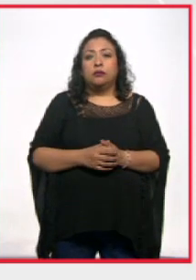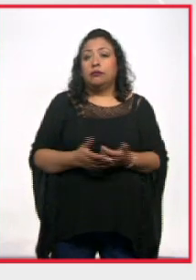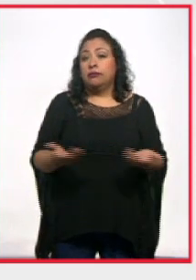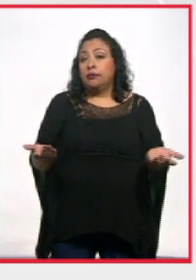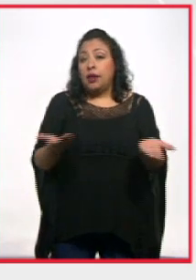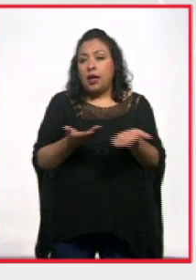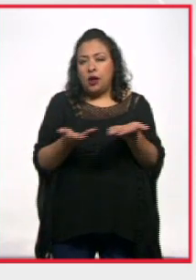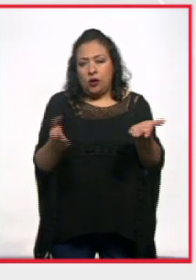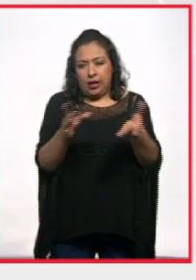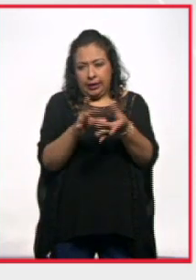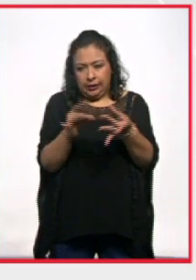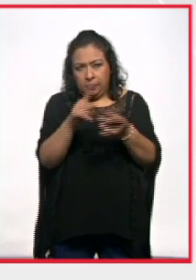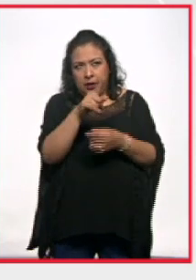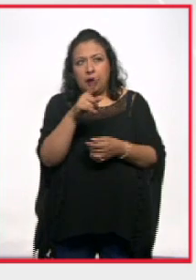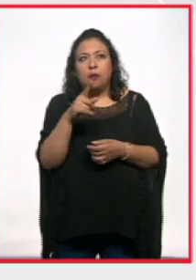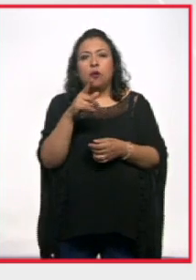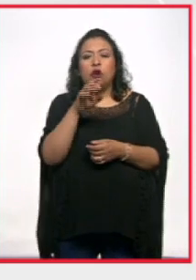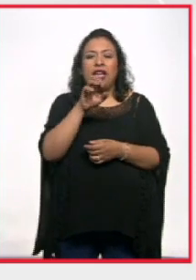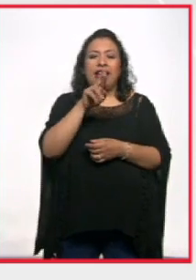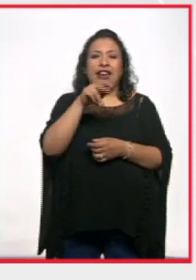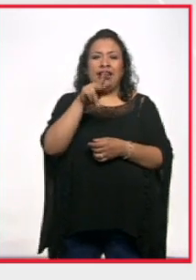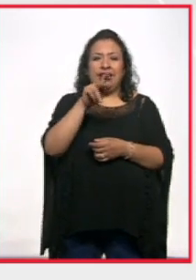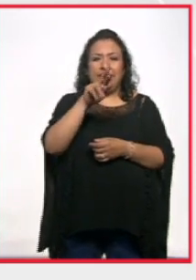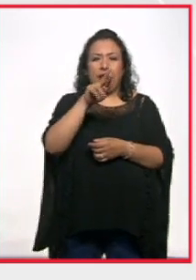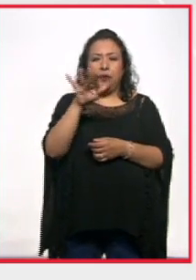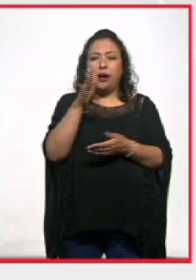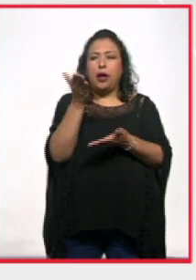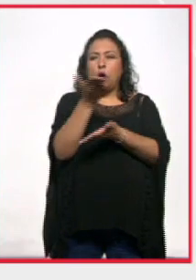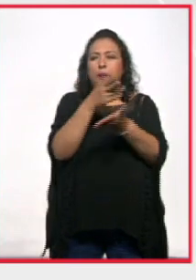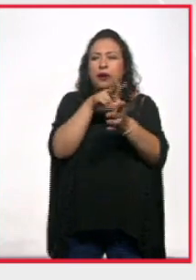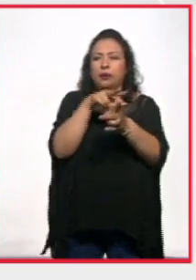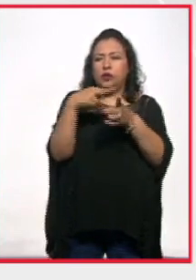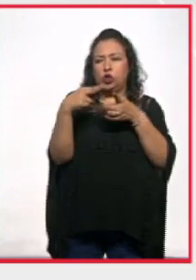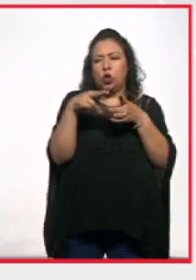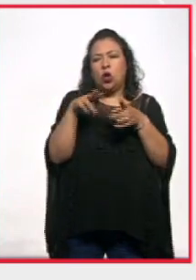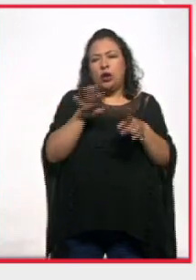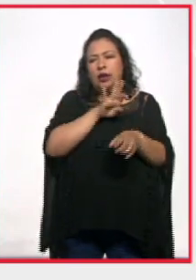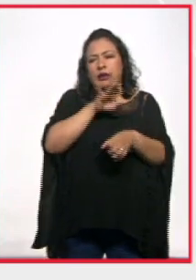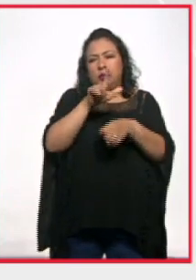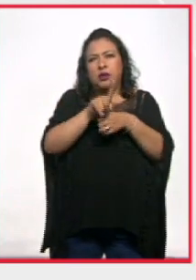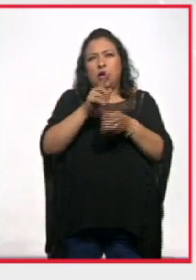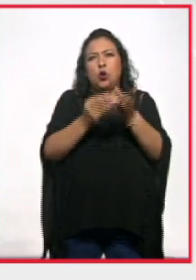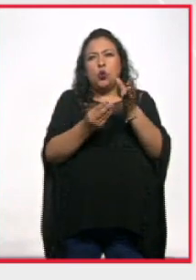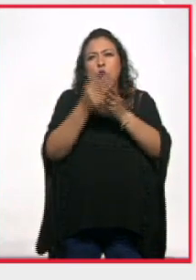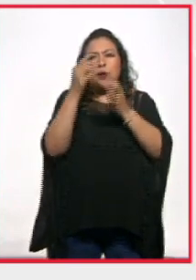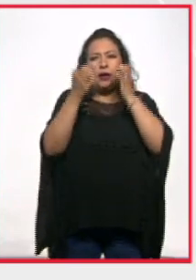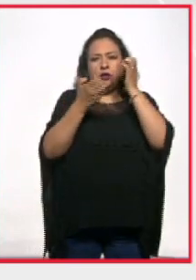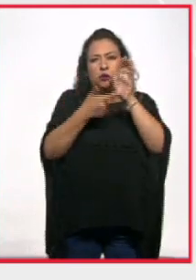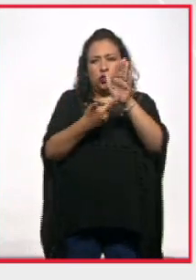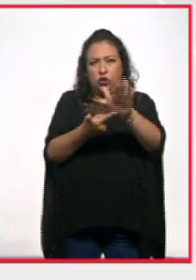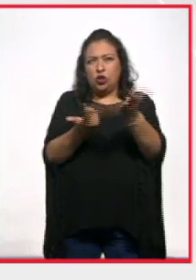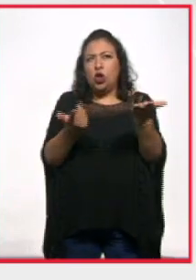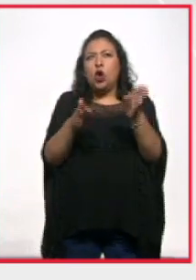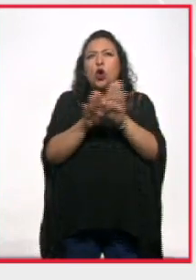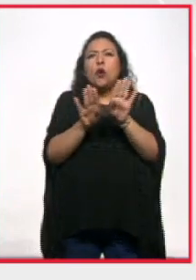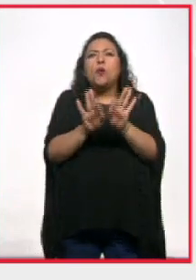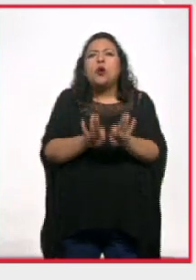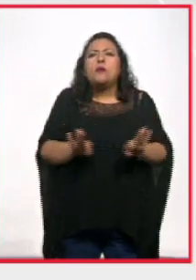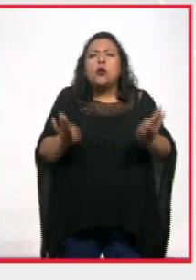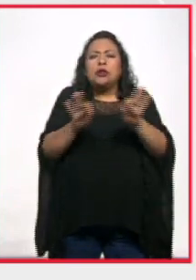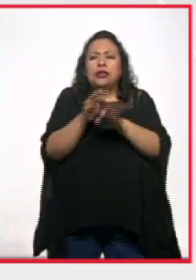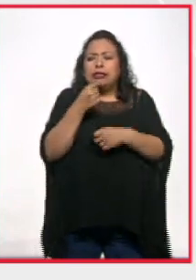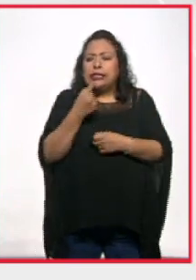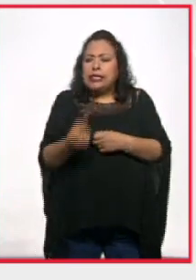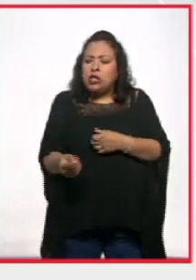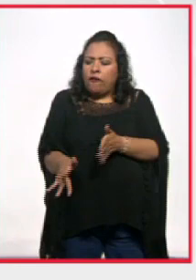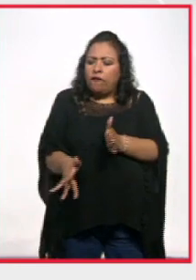Y ahora les platicamos que el artista Eric Rivera comparte un enfoque muy particular en su más reciente exposición. ¿Cómo influye nuestra